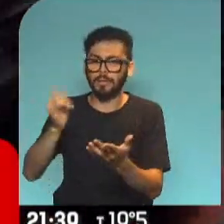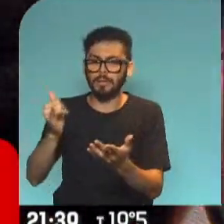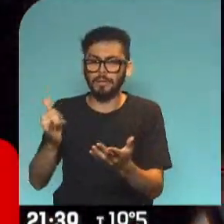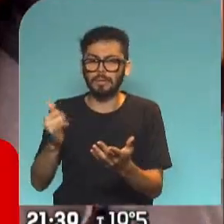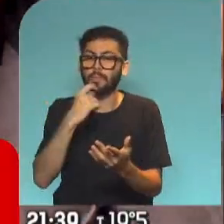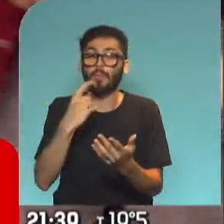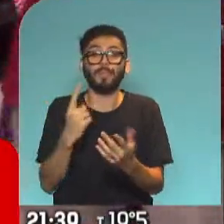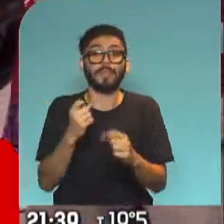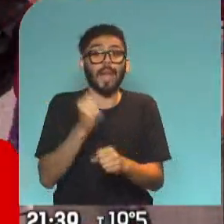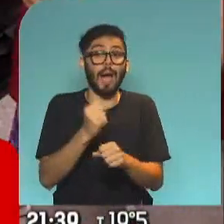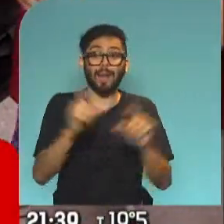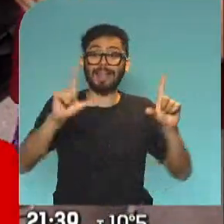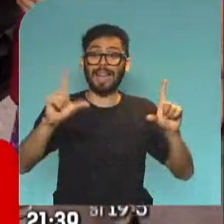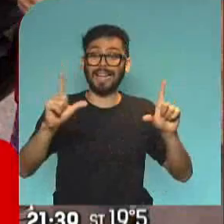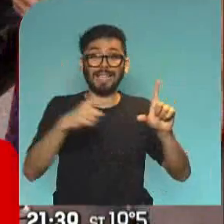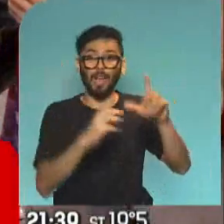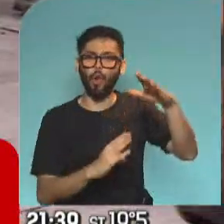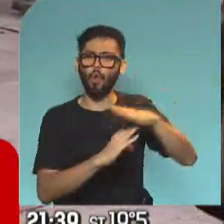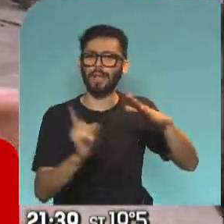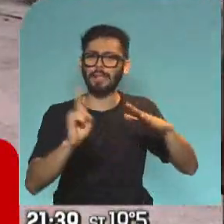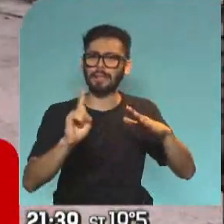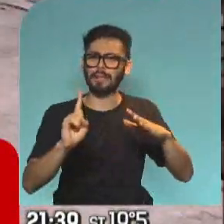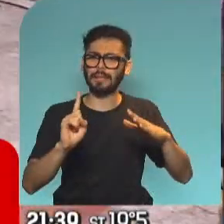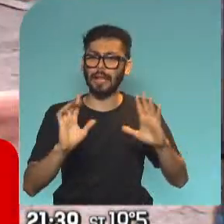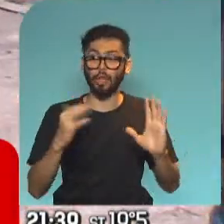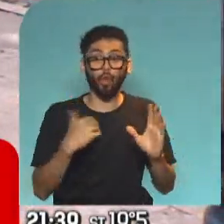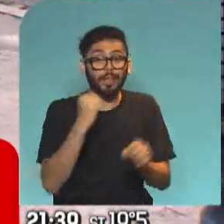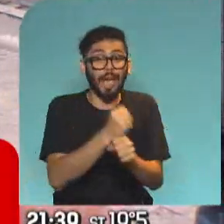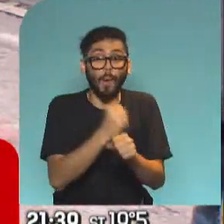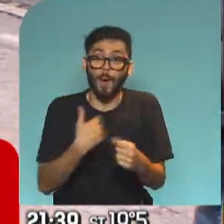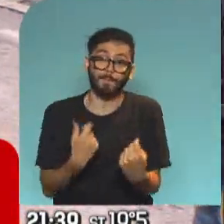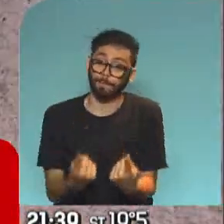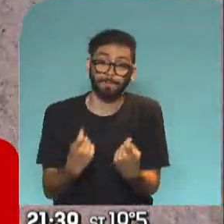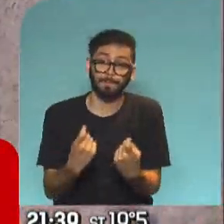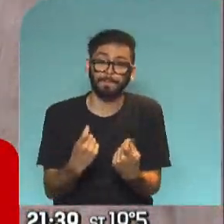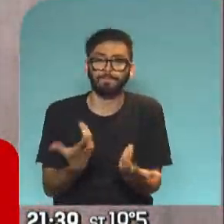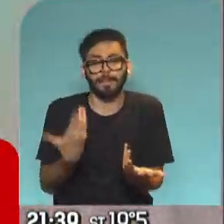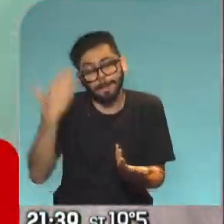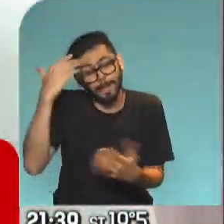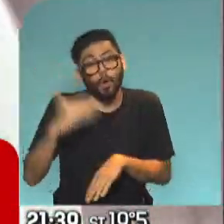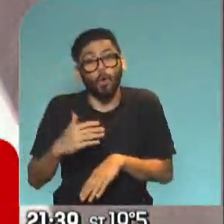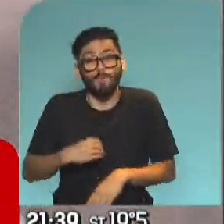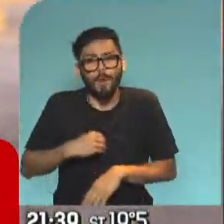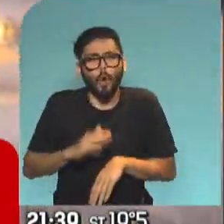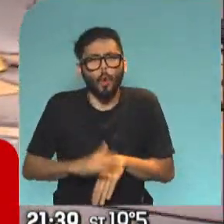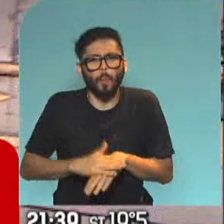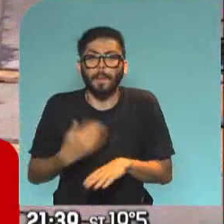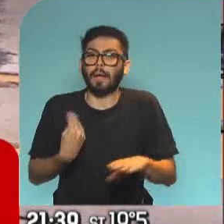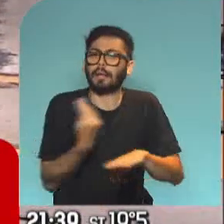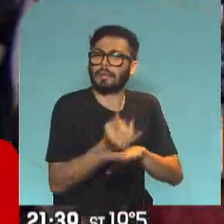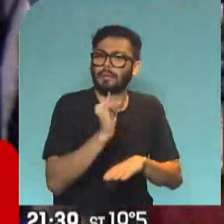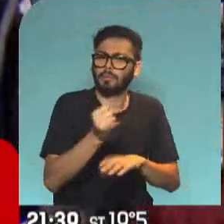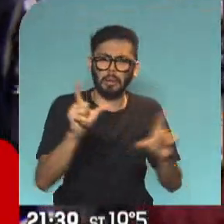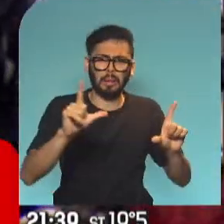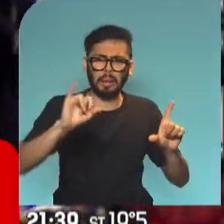en programas cuando no era esencial. Y yo acepté el laburo por necesidad, con culpa, porque digo, ¿por qué nosotros sí y los demás